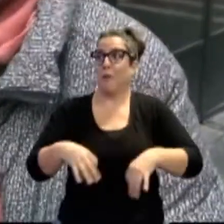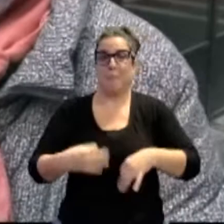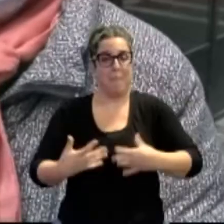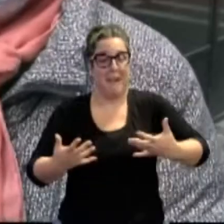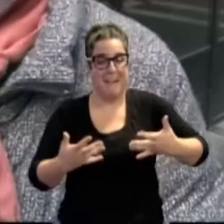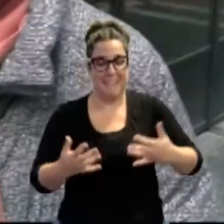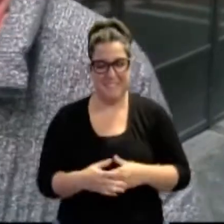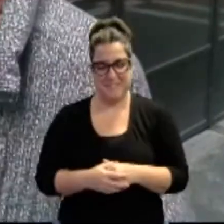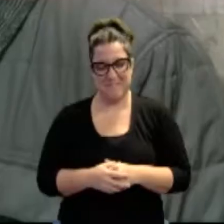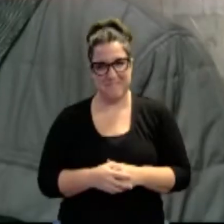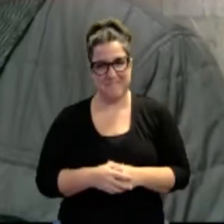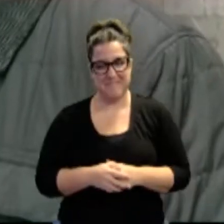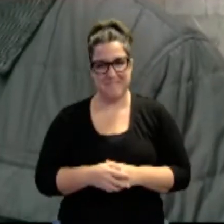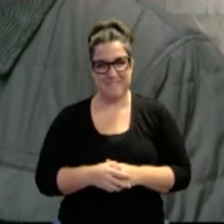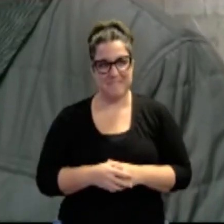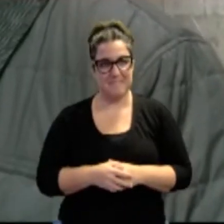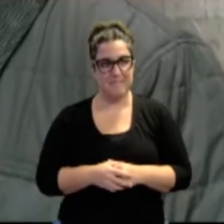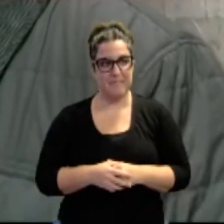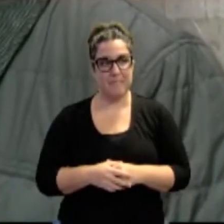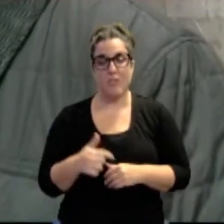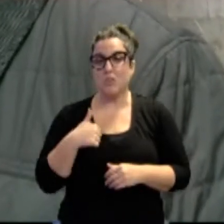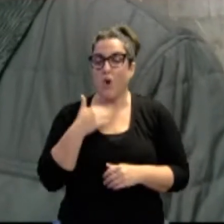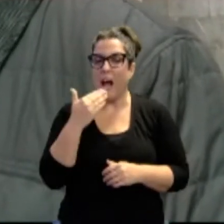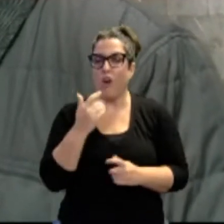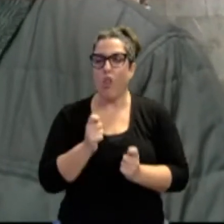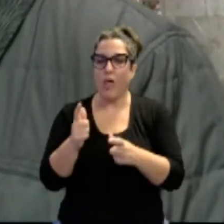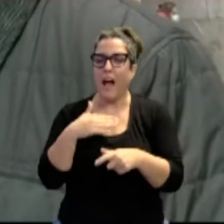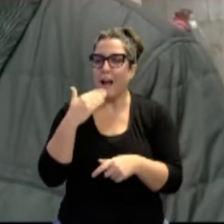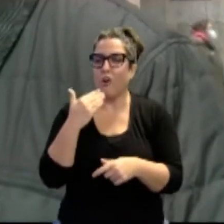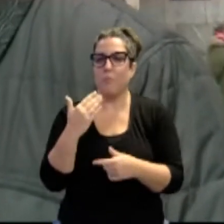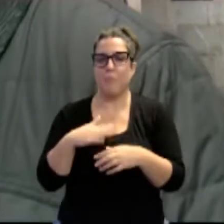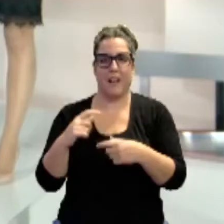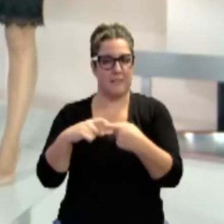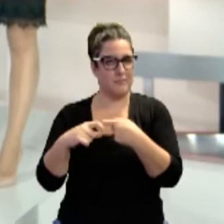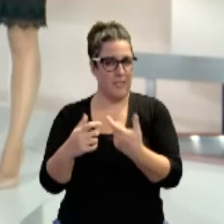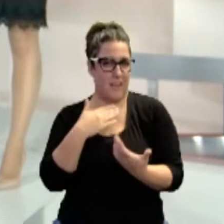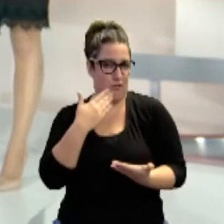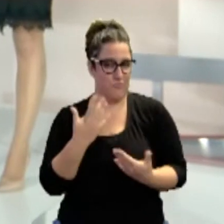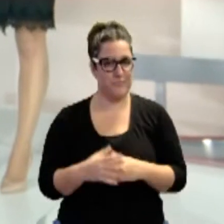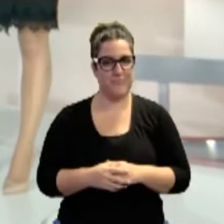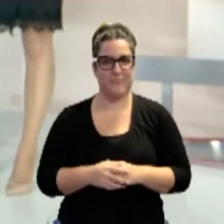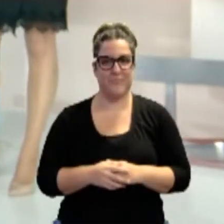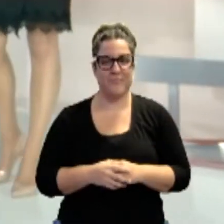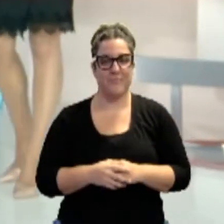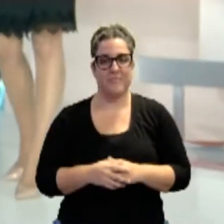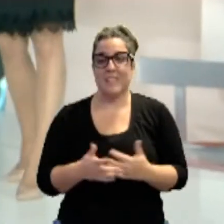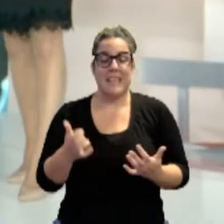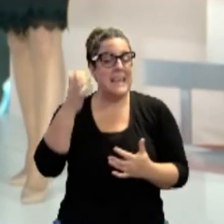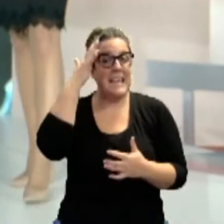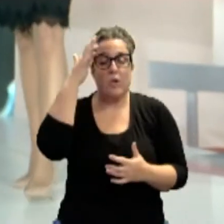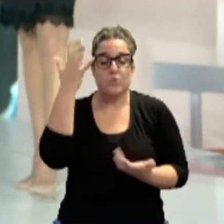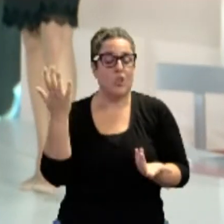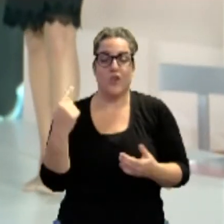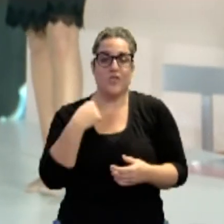recaneando. Ah, pues yo darlo a alguna fundación benéfica. Bueno, ya lo ven, la ilusión que no se pierde